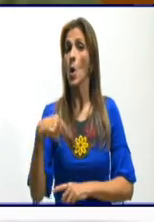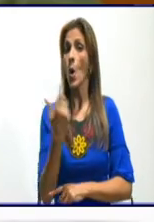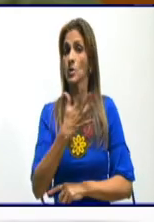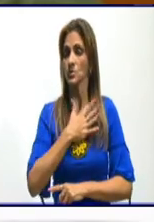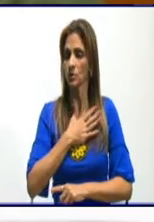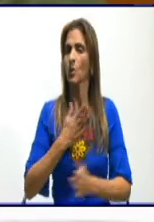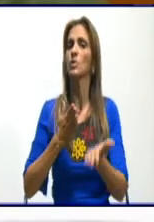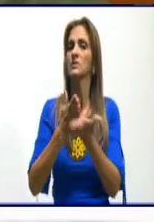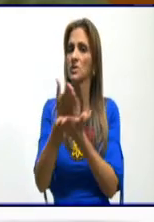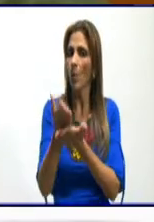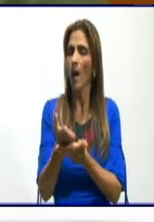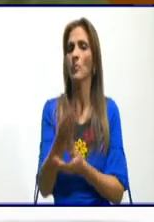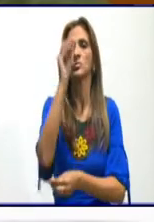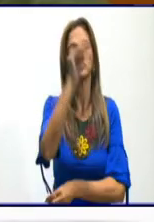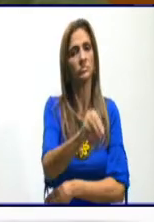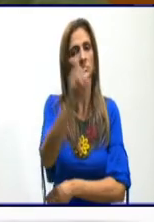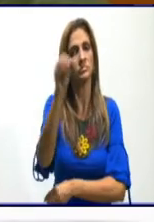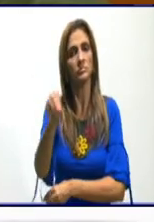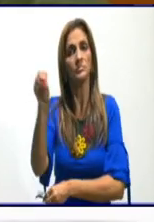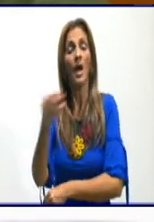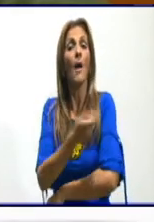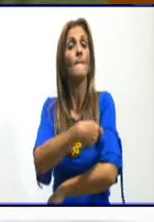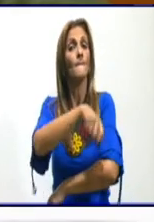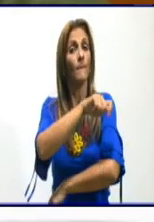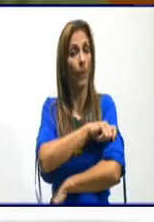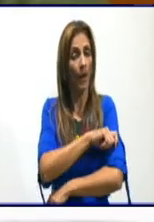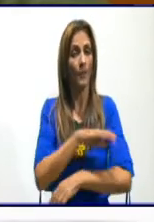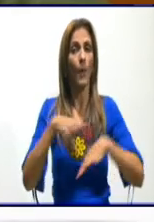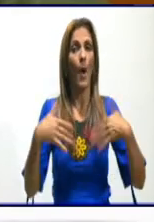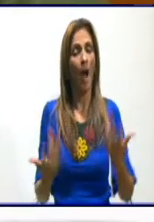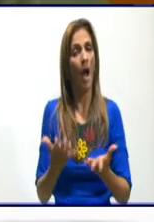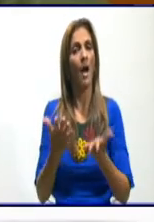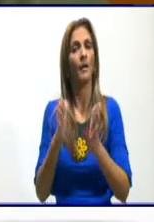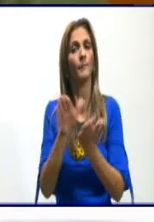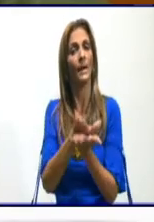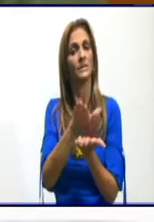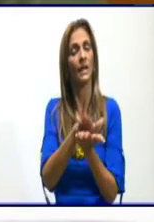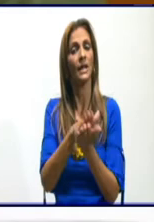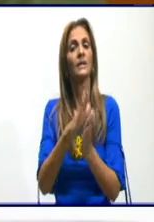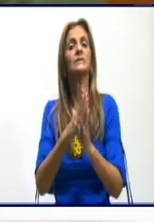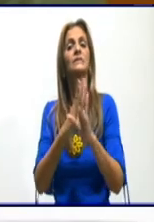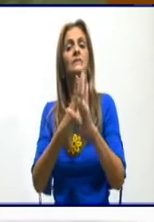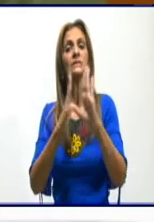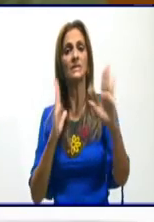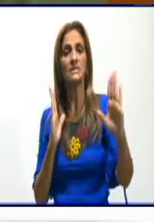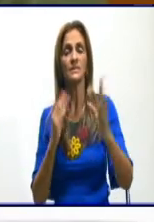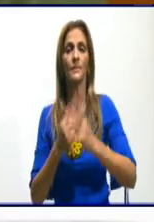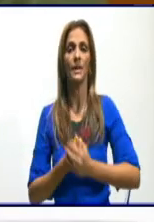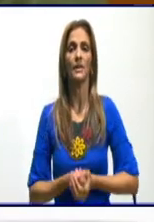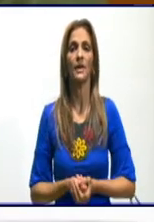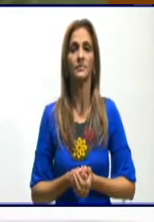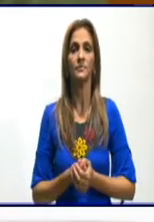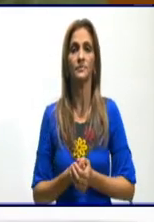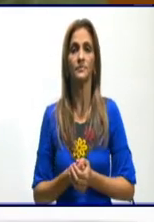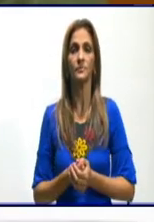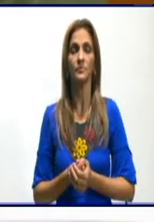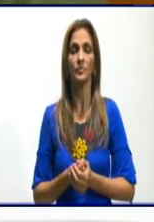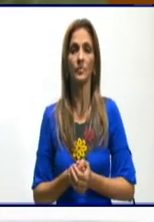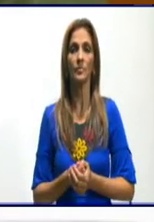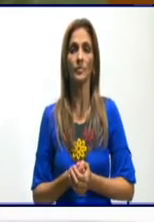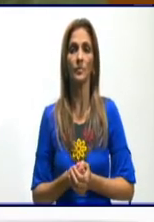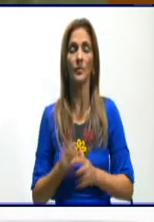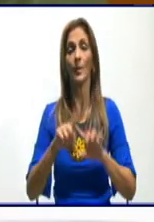familia los tres campeonatos de la pelota cubana que se ha ganado grama constituyen hechos